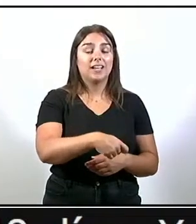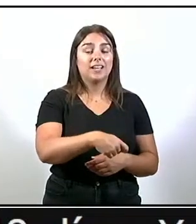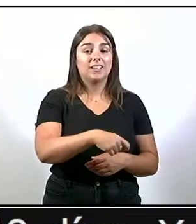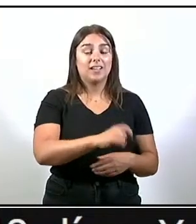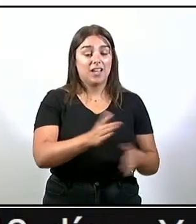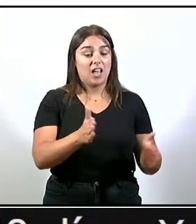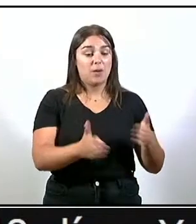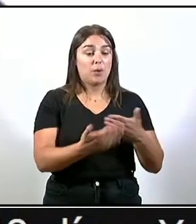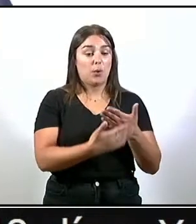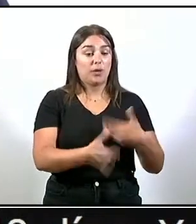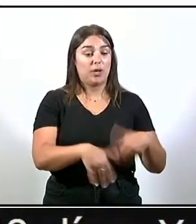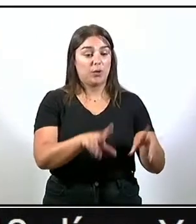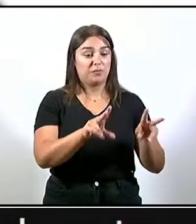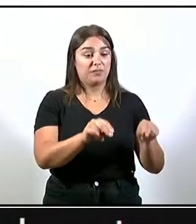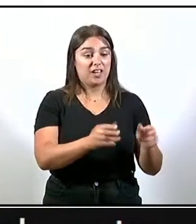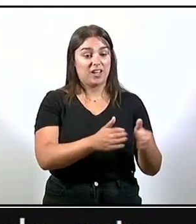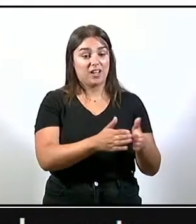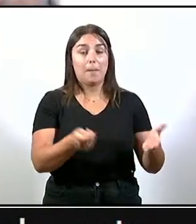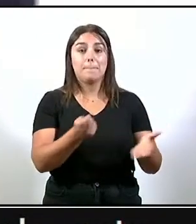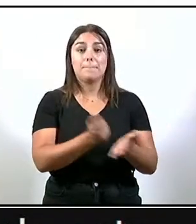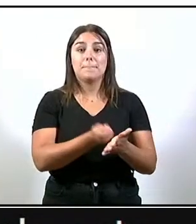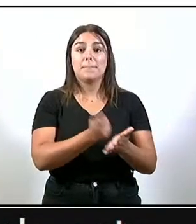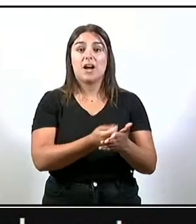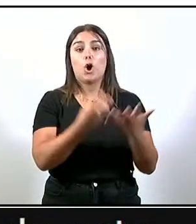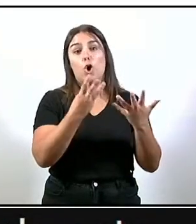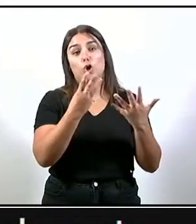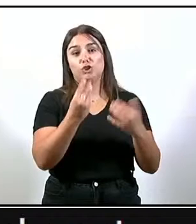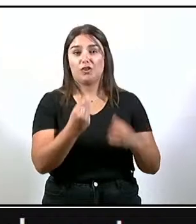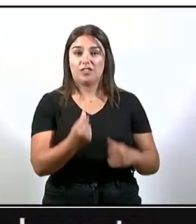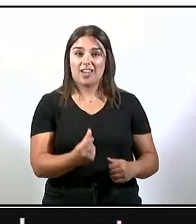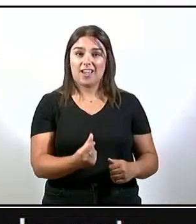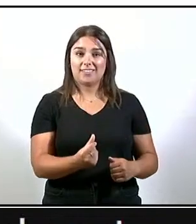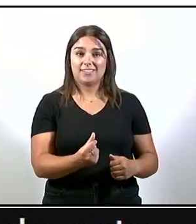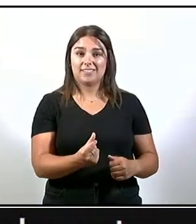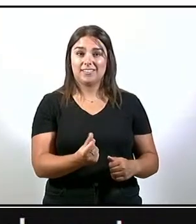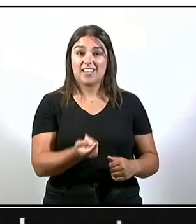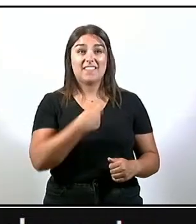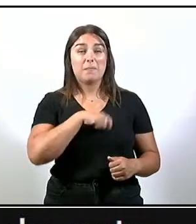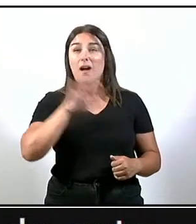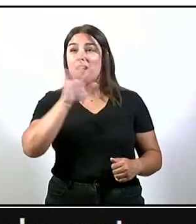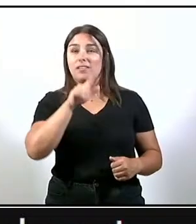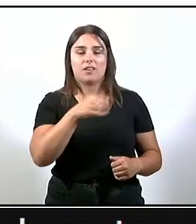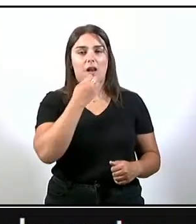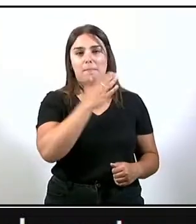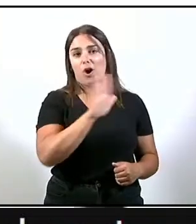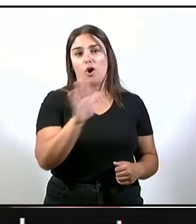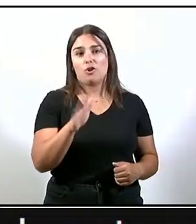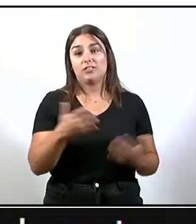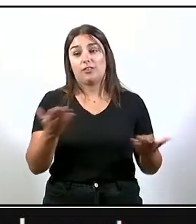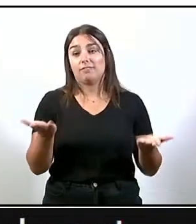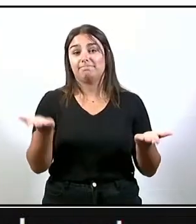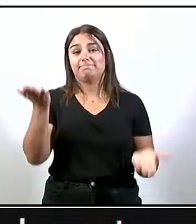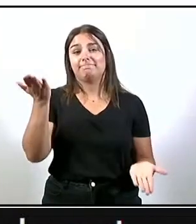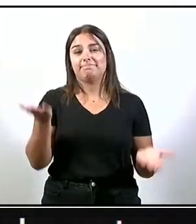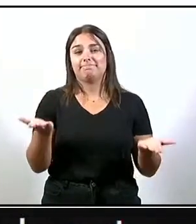esta legislatura el pago a proveedores en 8 días y es el mejor de toda España, ¿no? O sea que los hechos son tozudos.